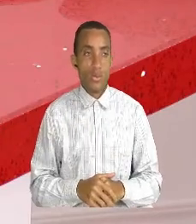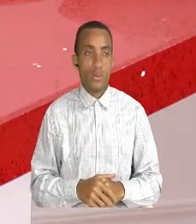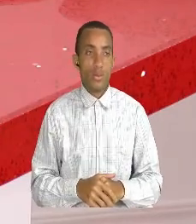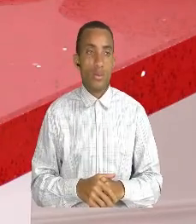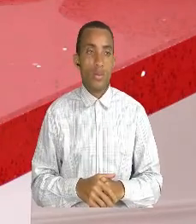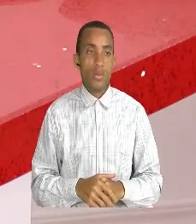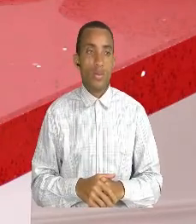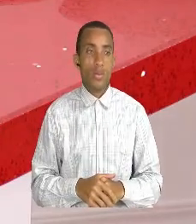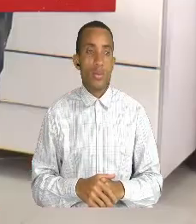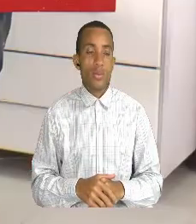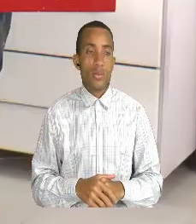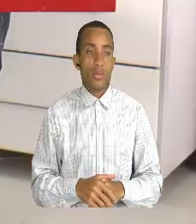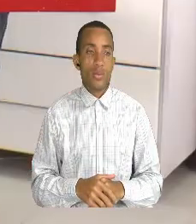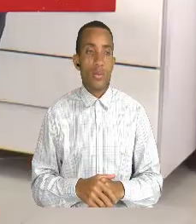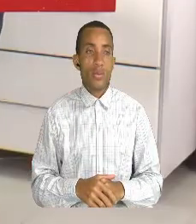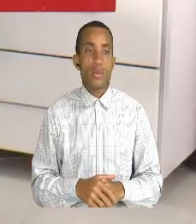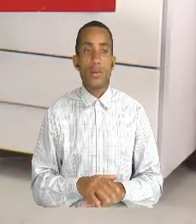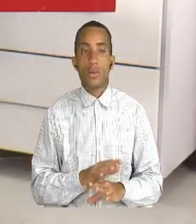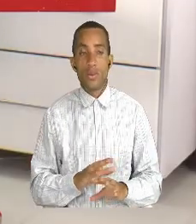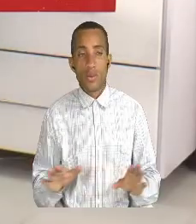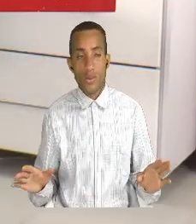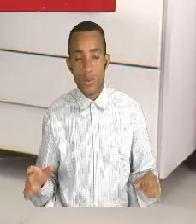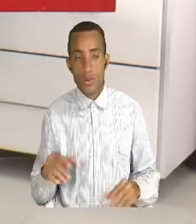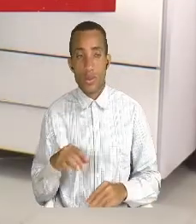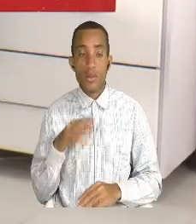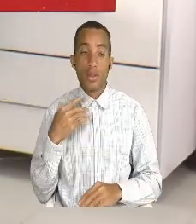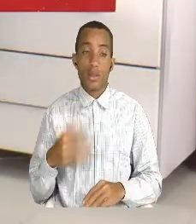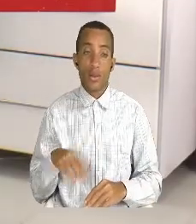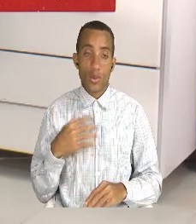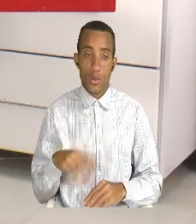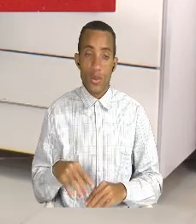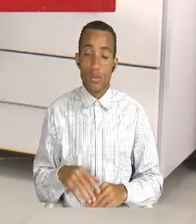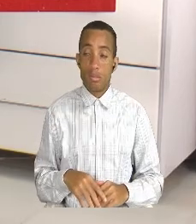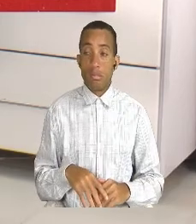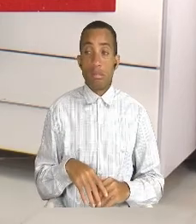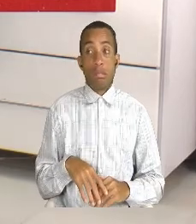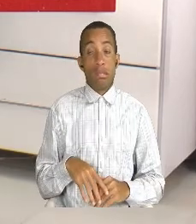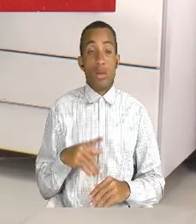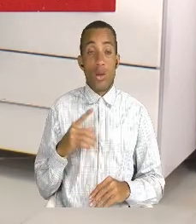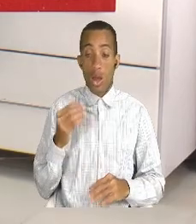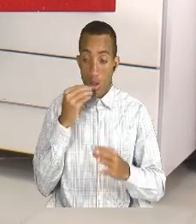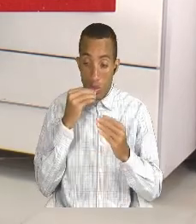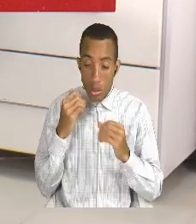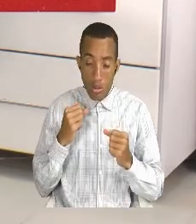Uy, últimamente A Pedir de Boca, el set de A Pedir de Boca está como muy afrodisíaco, caramba.